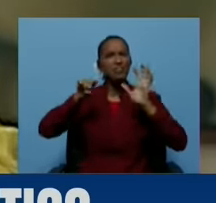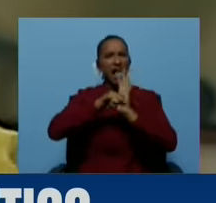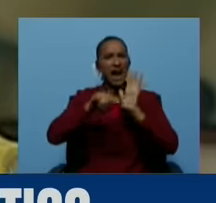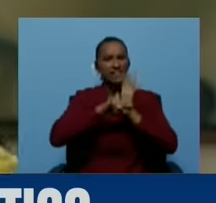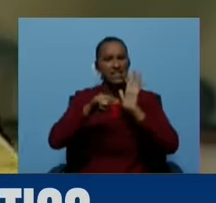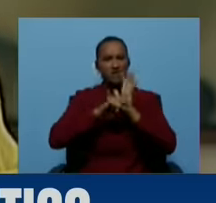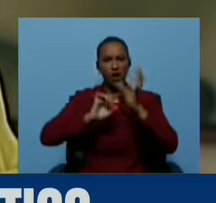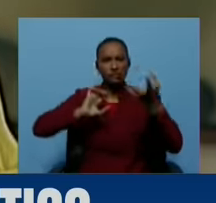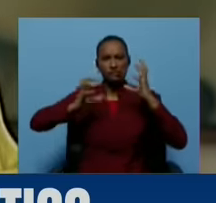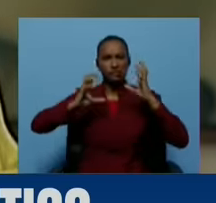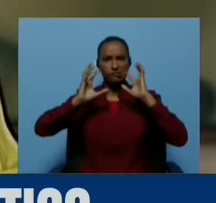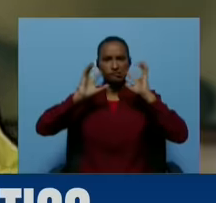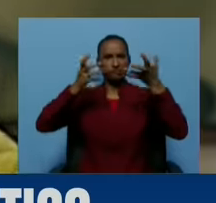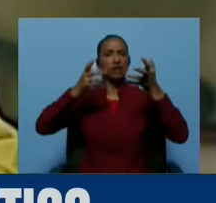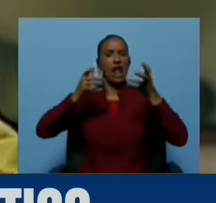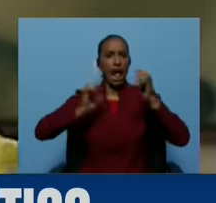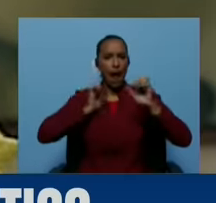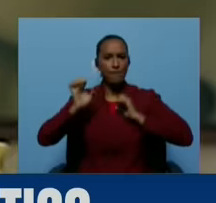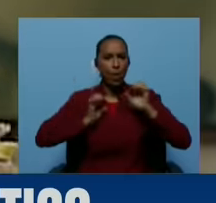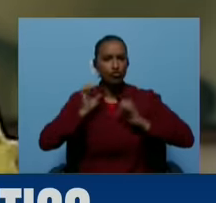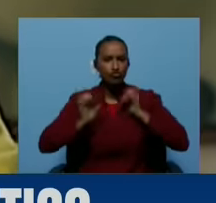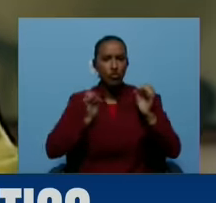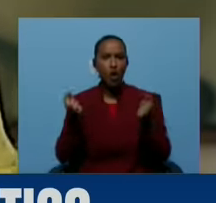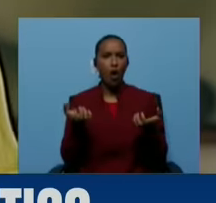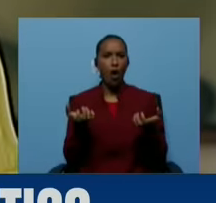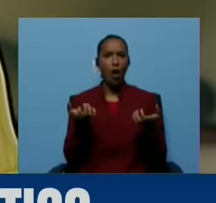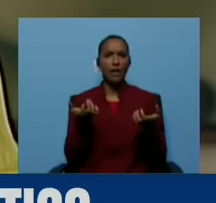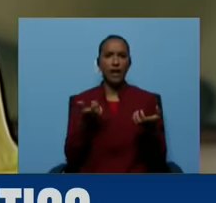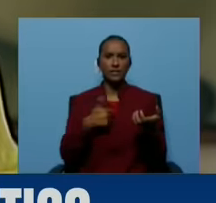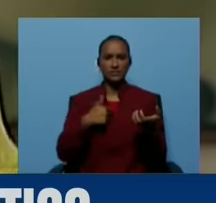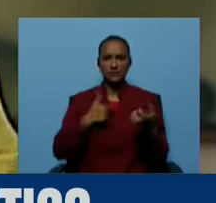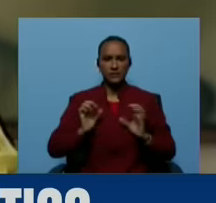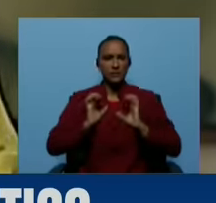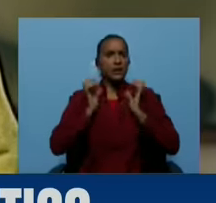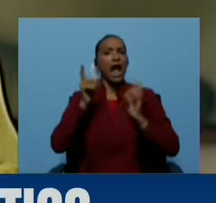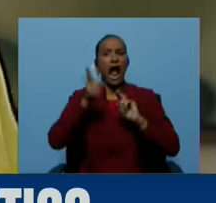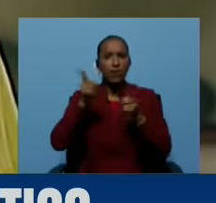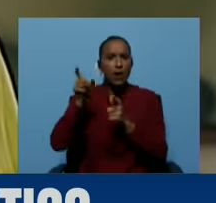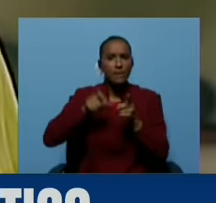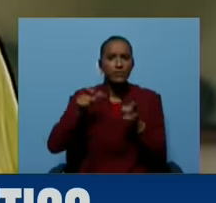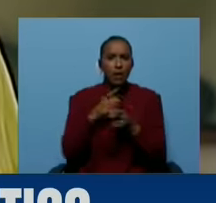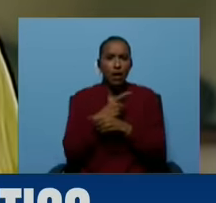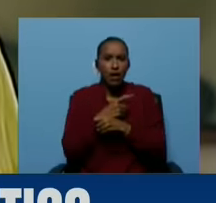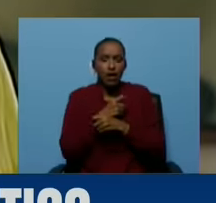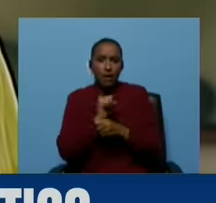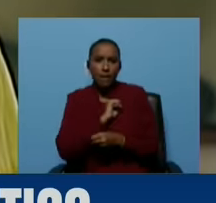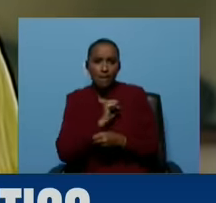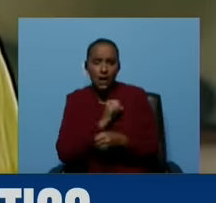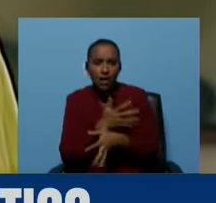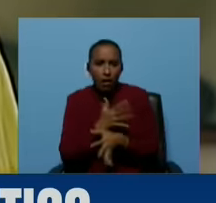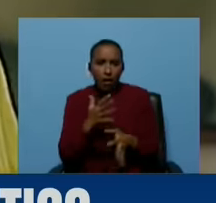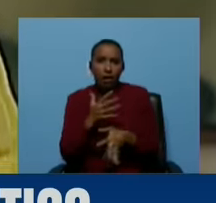los sentimientos, generando masivamente angustia, terror,